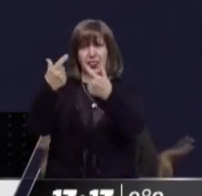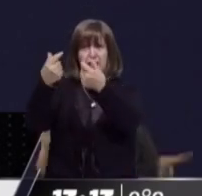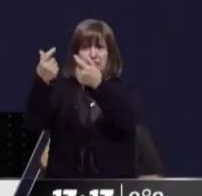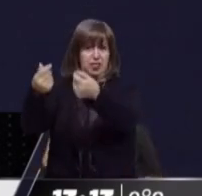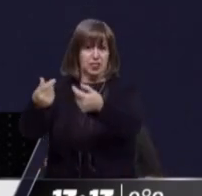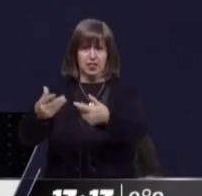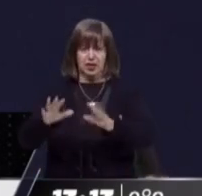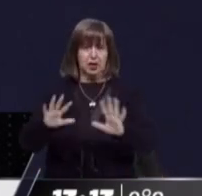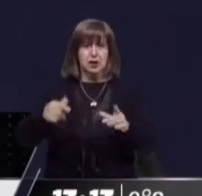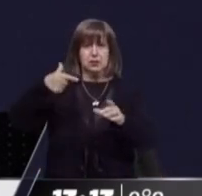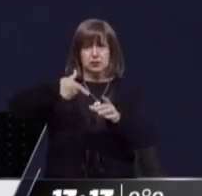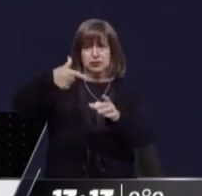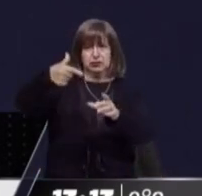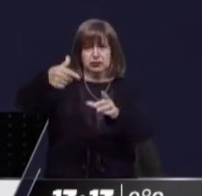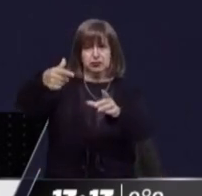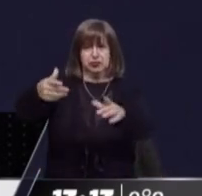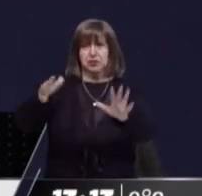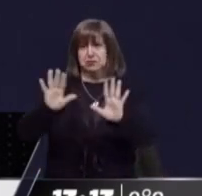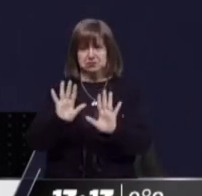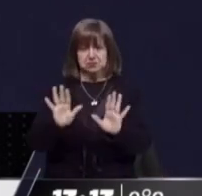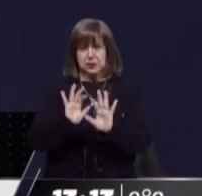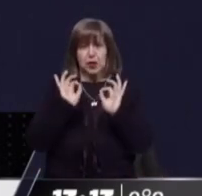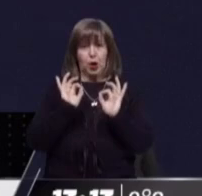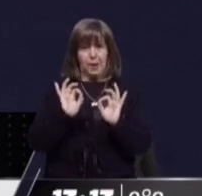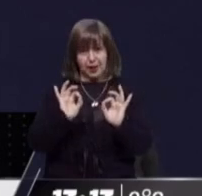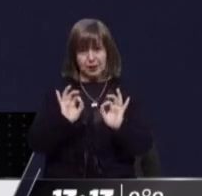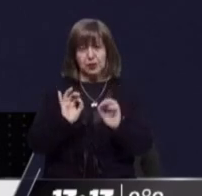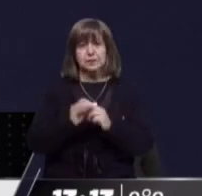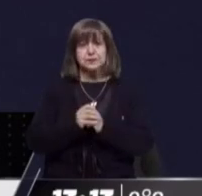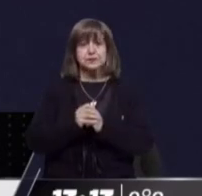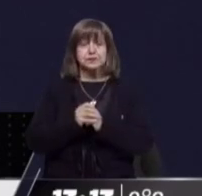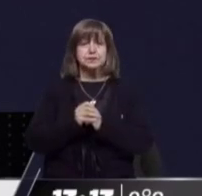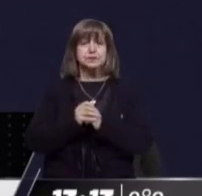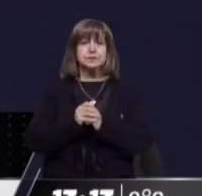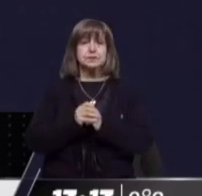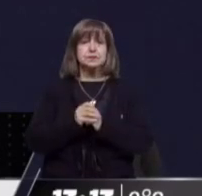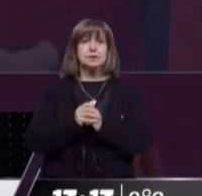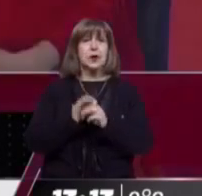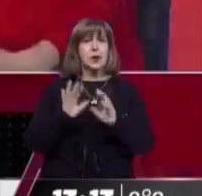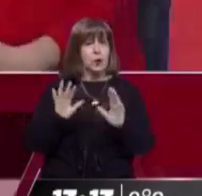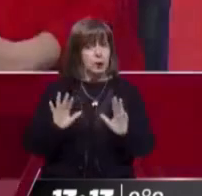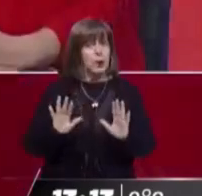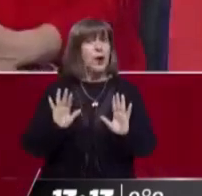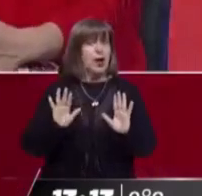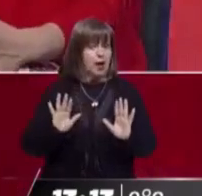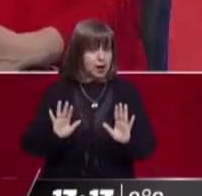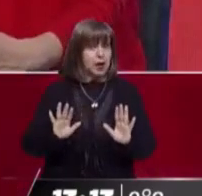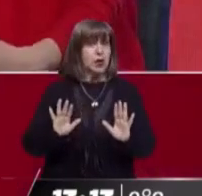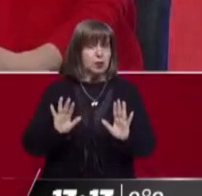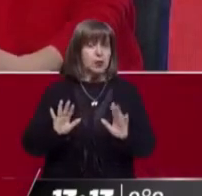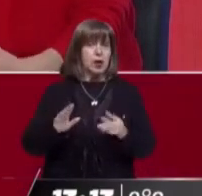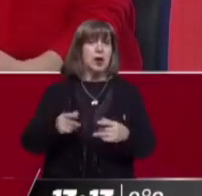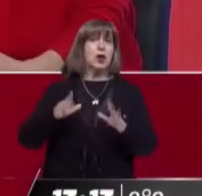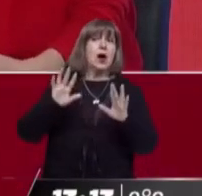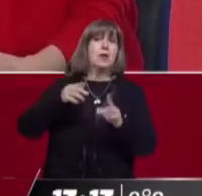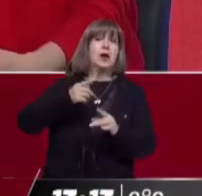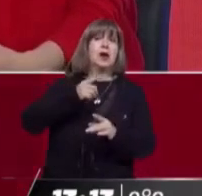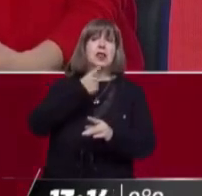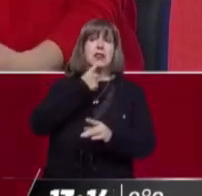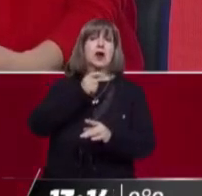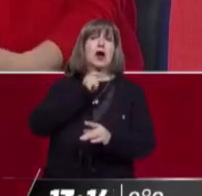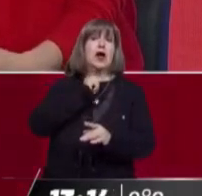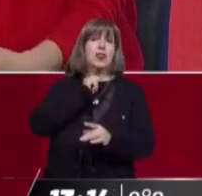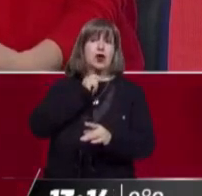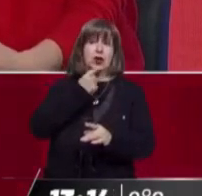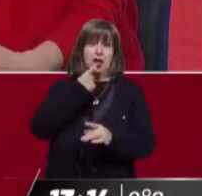todas en en todas las direcciones digamos no bueno Ahora hay que ver lo que dice adorni Juan